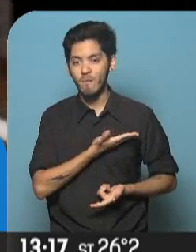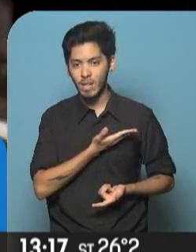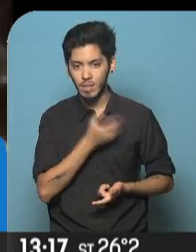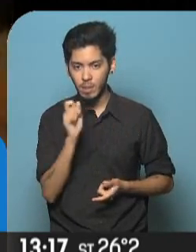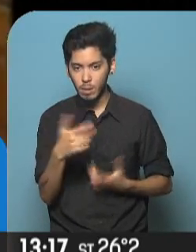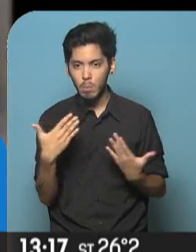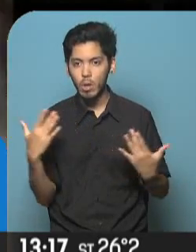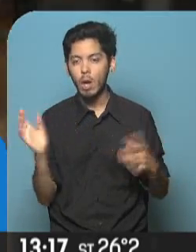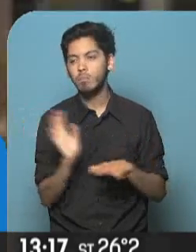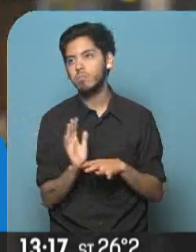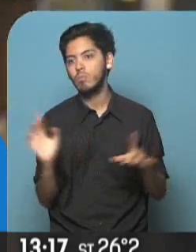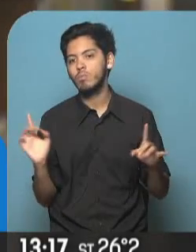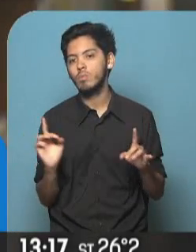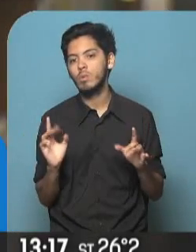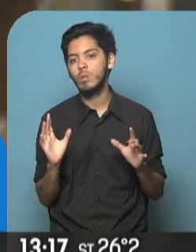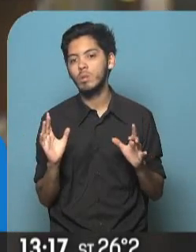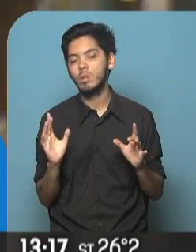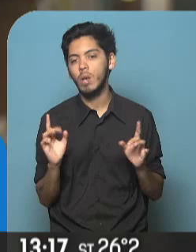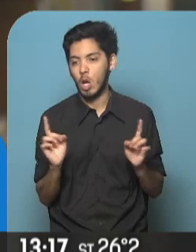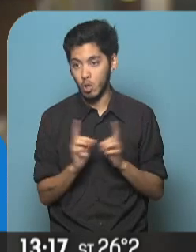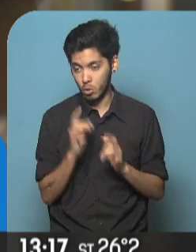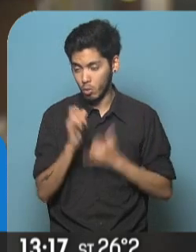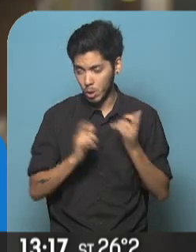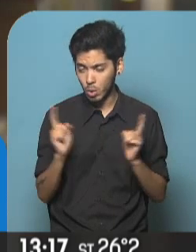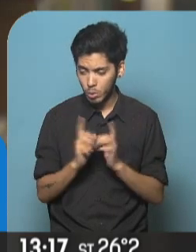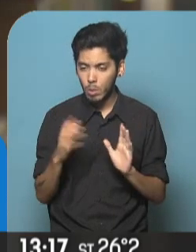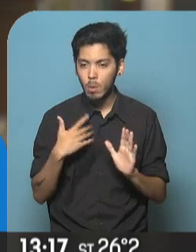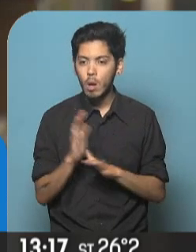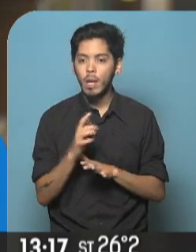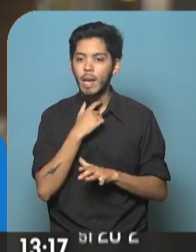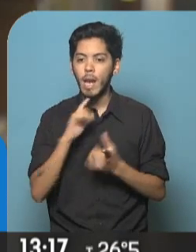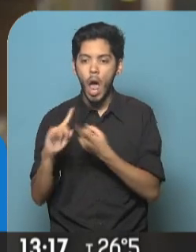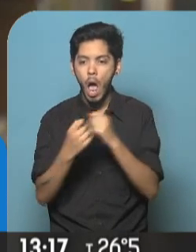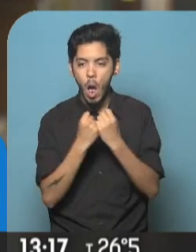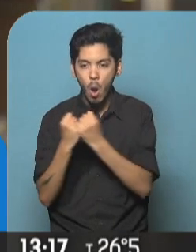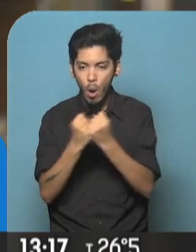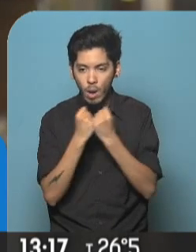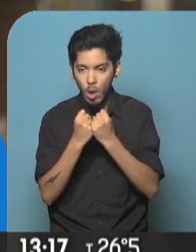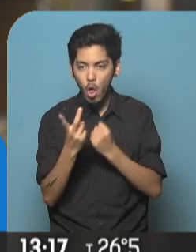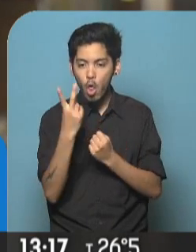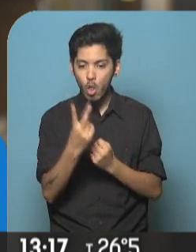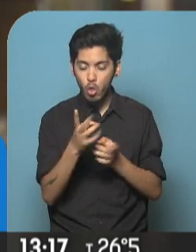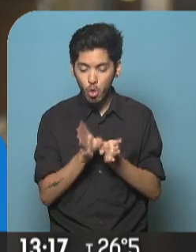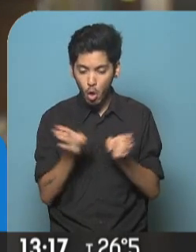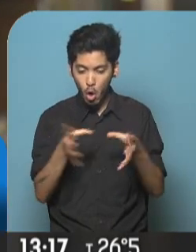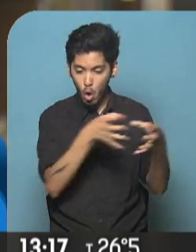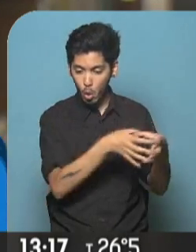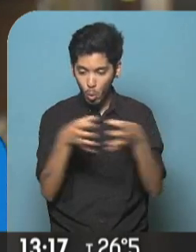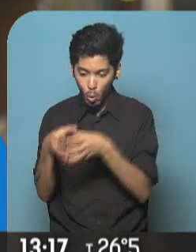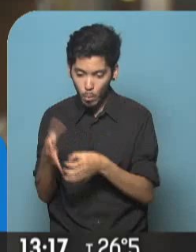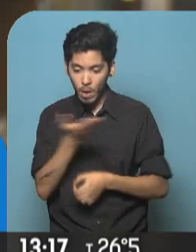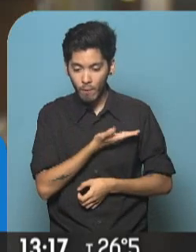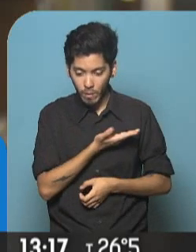podría resumir como el intento de poner de acuerdo dos ramas de la física muy importante es la gravitación